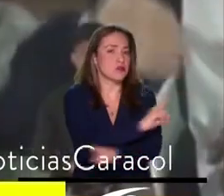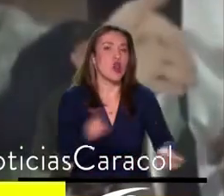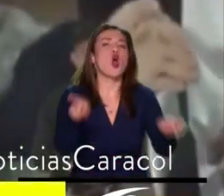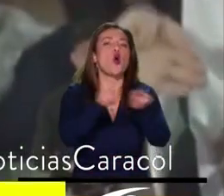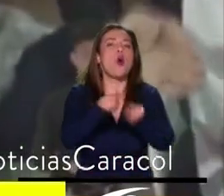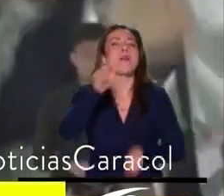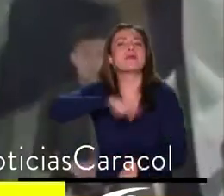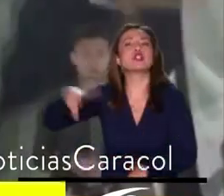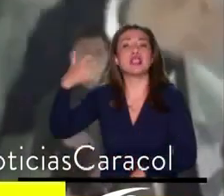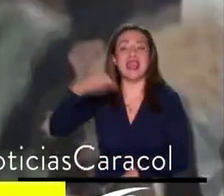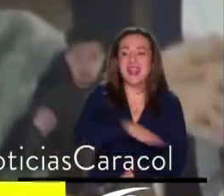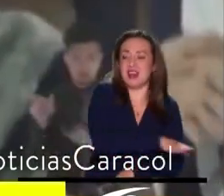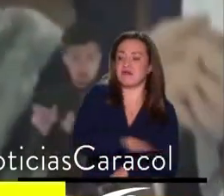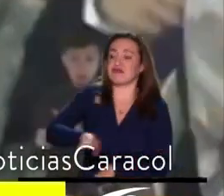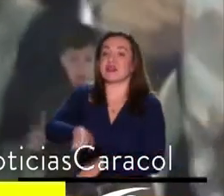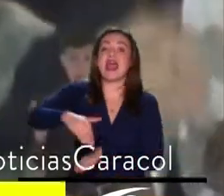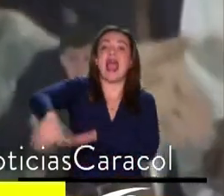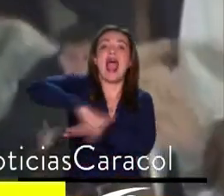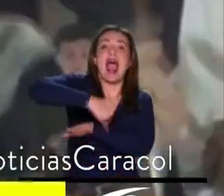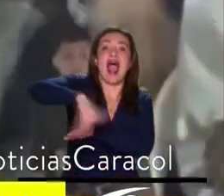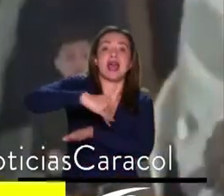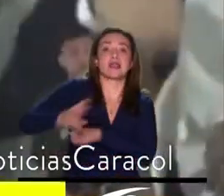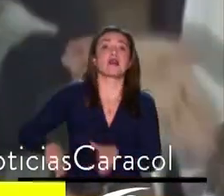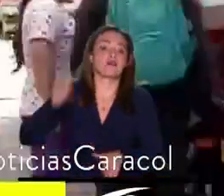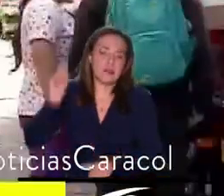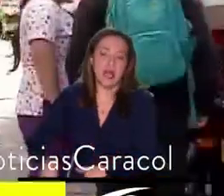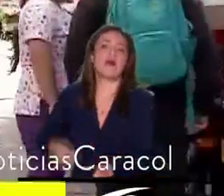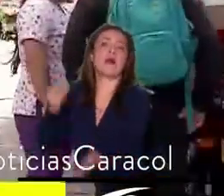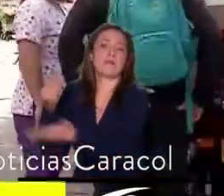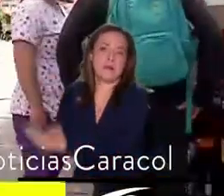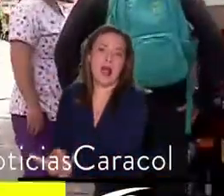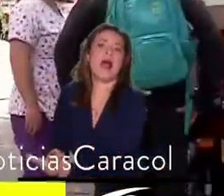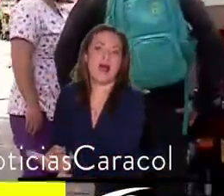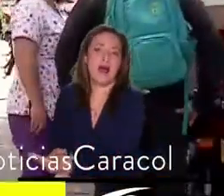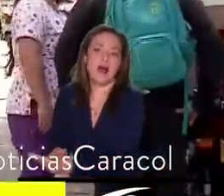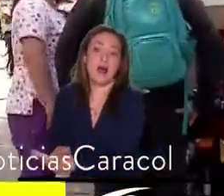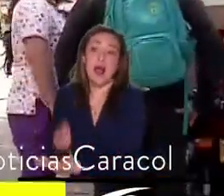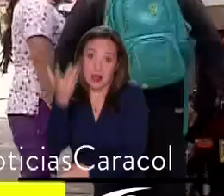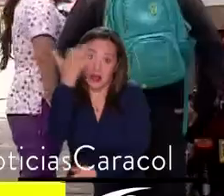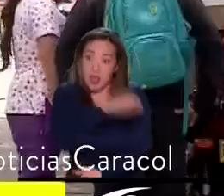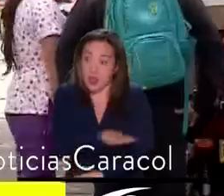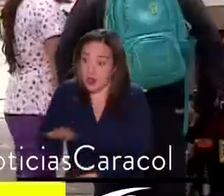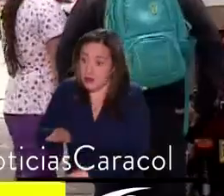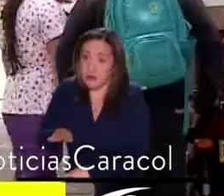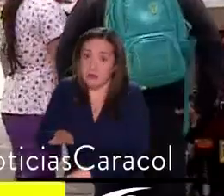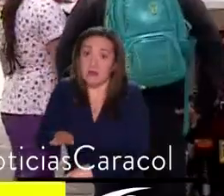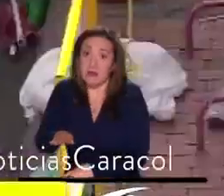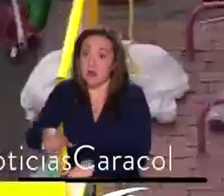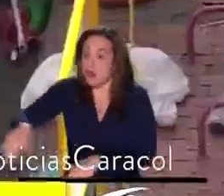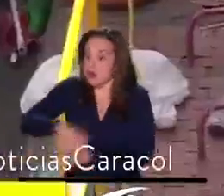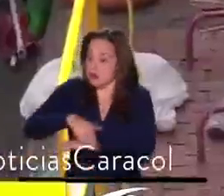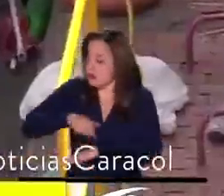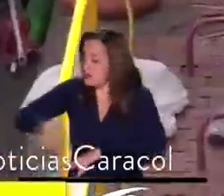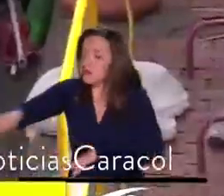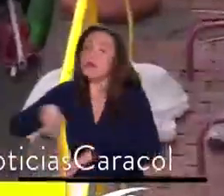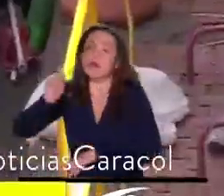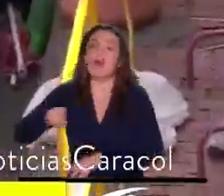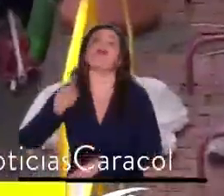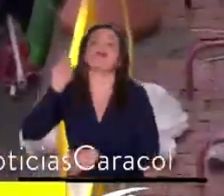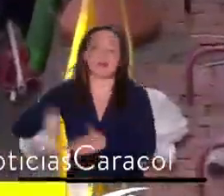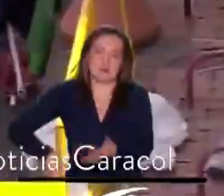quiera parquear, que es un espacio público en una vía, va a pagar, pues el que la quiera usar en un andén, en un año, también va a